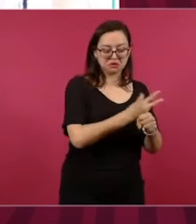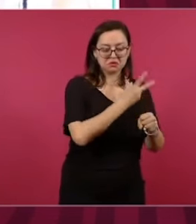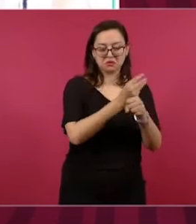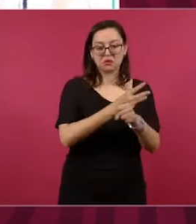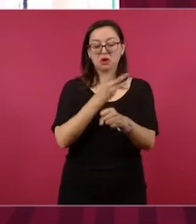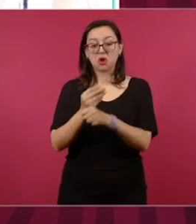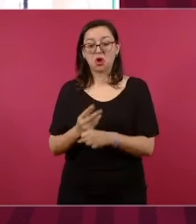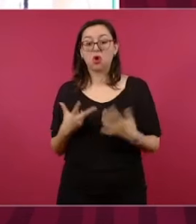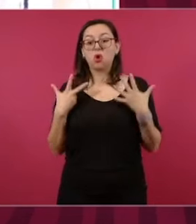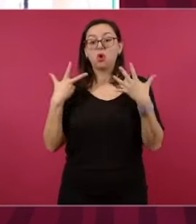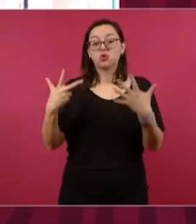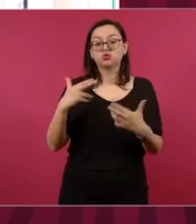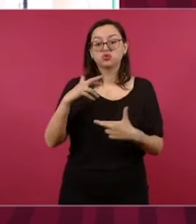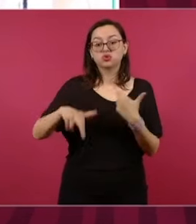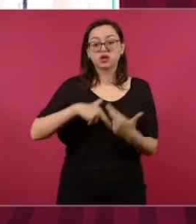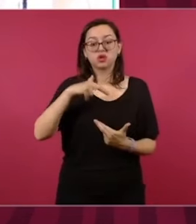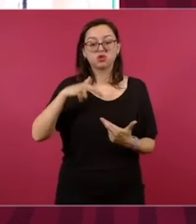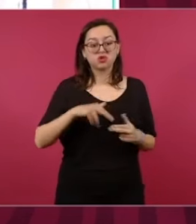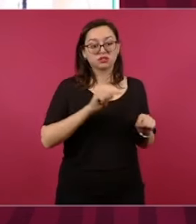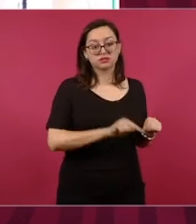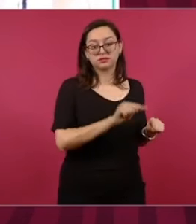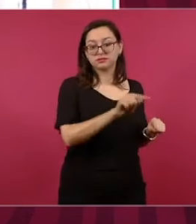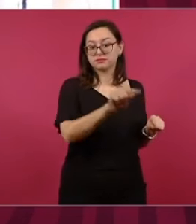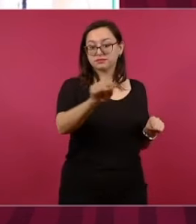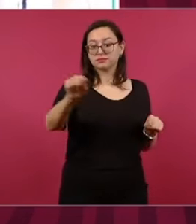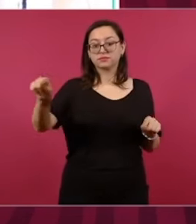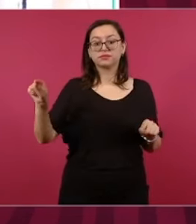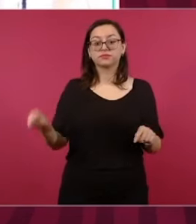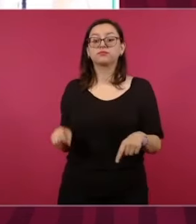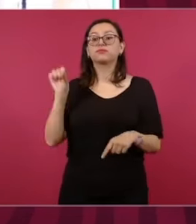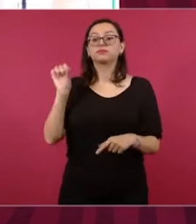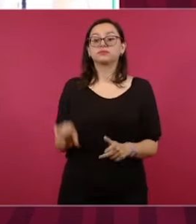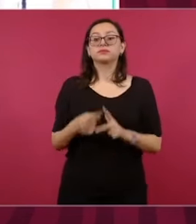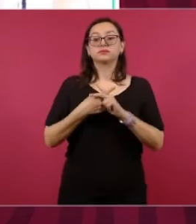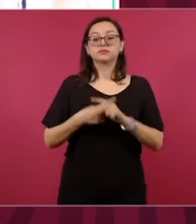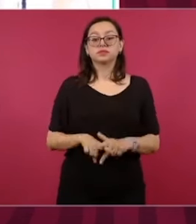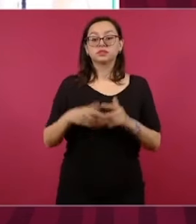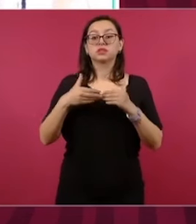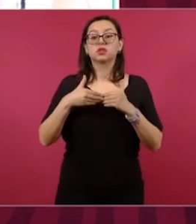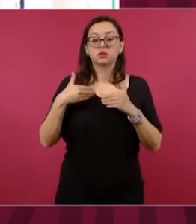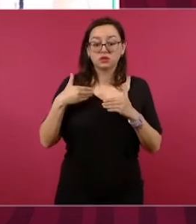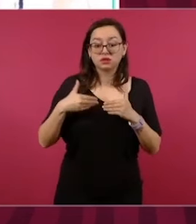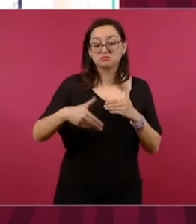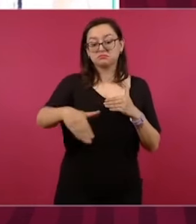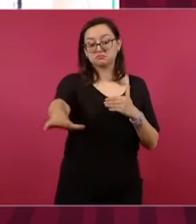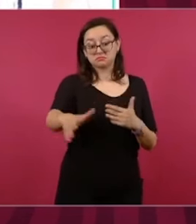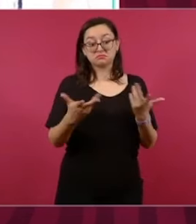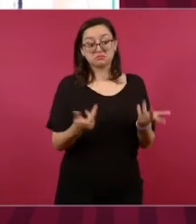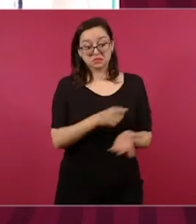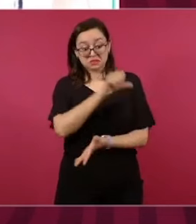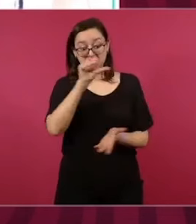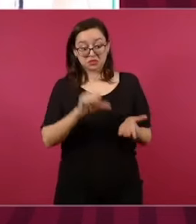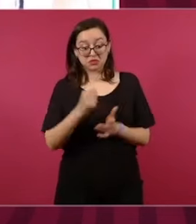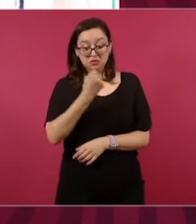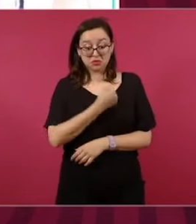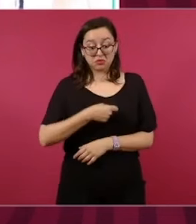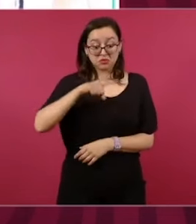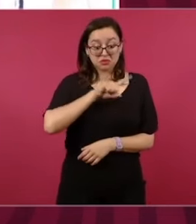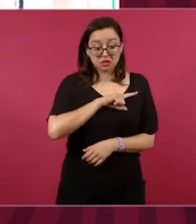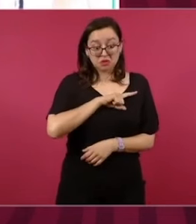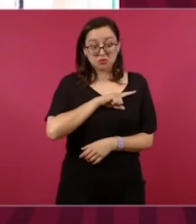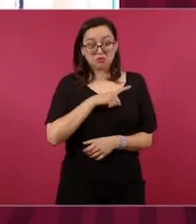de nuestro estado. Y bueno, pues a partir de hoy, las soluciones de la clínica Es Nuestra se